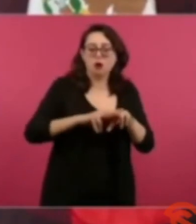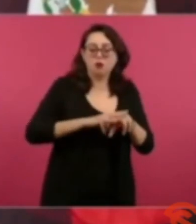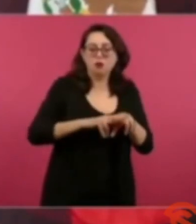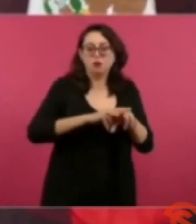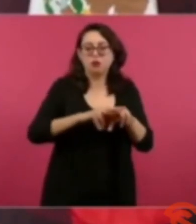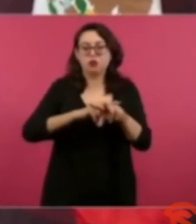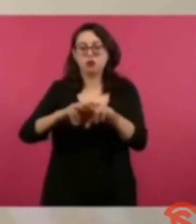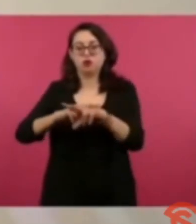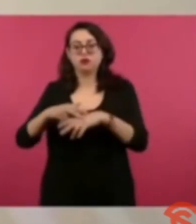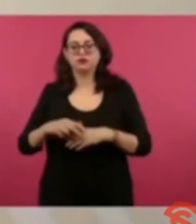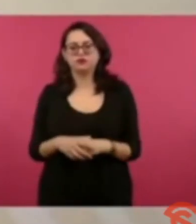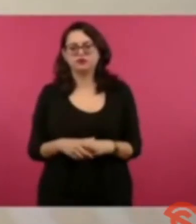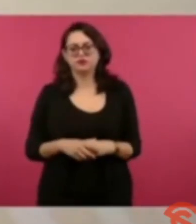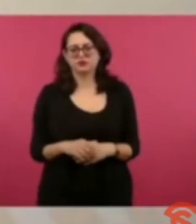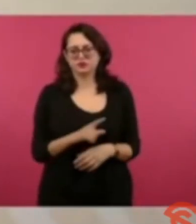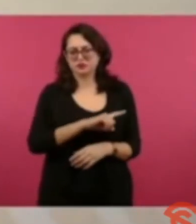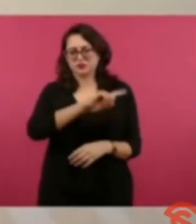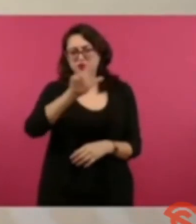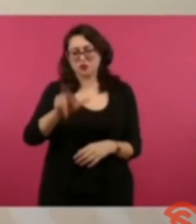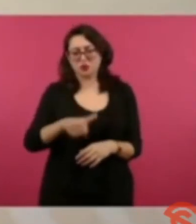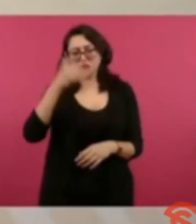Y llegan estos tecnócratas